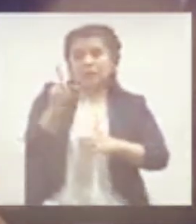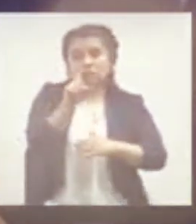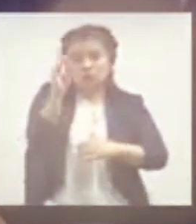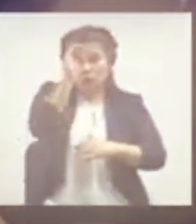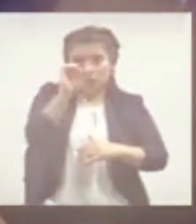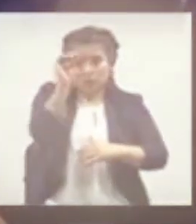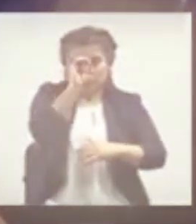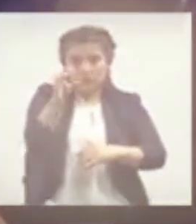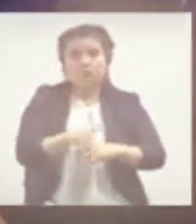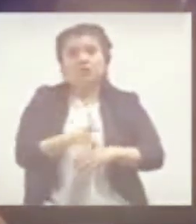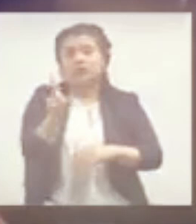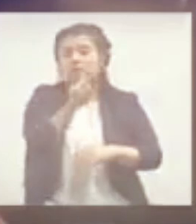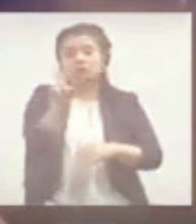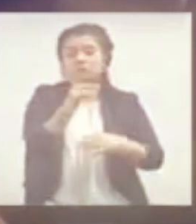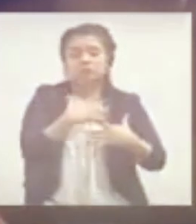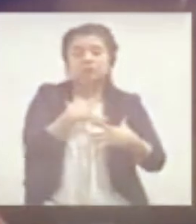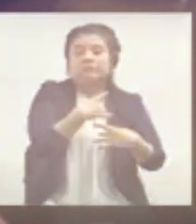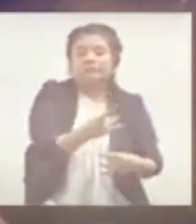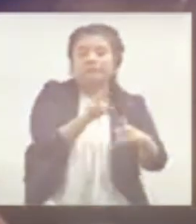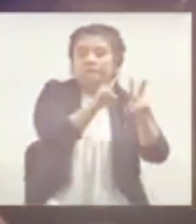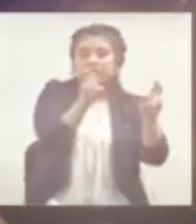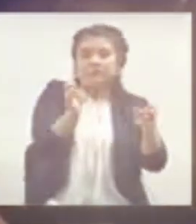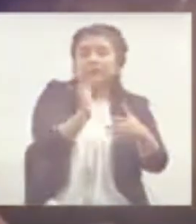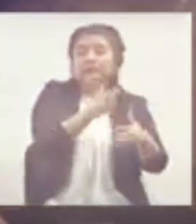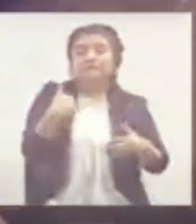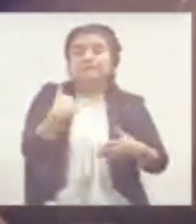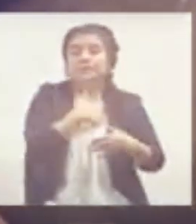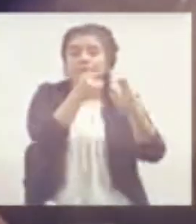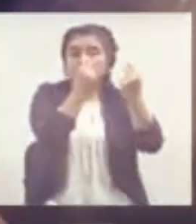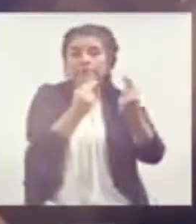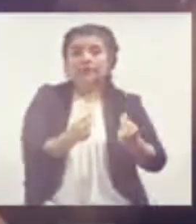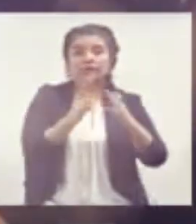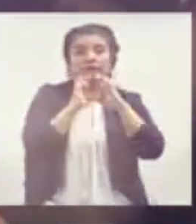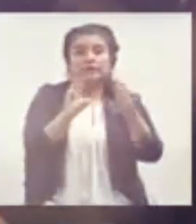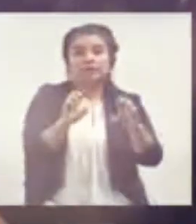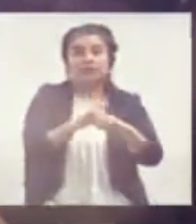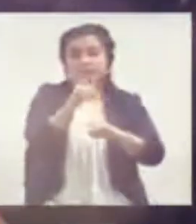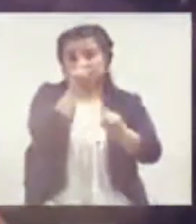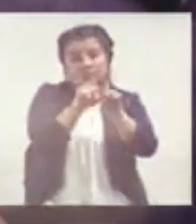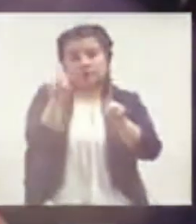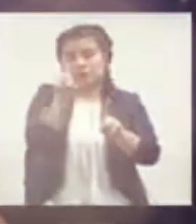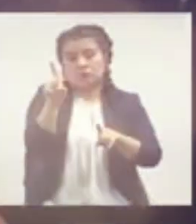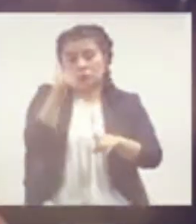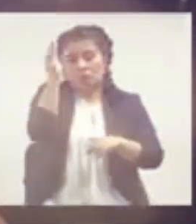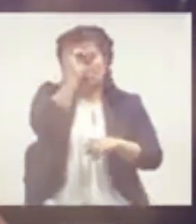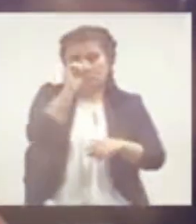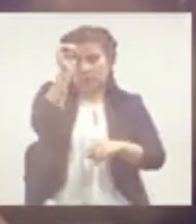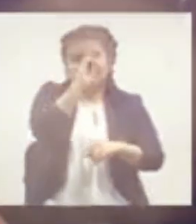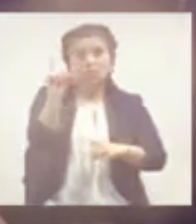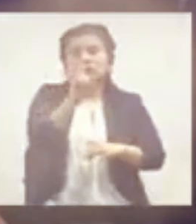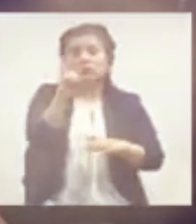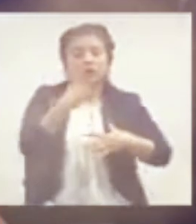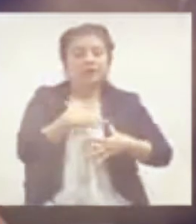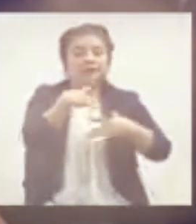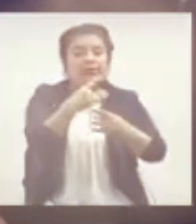por considerar que no es asunto de su competencia. Del Ministerio de Finanzas Públicas, se abstuvo de opinar por considerar que no es asunto